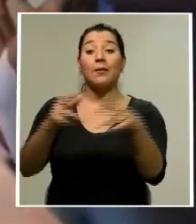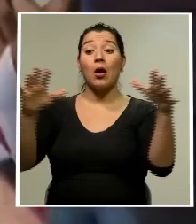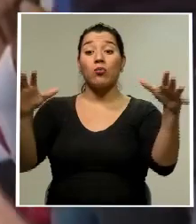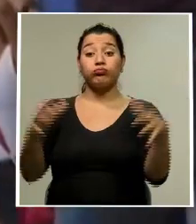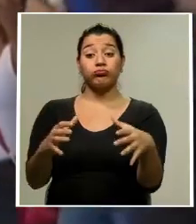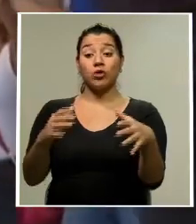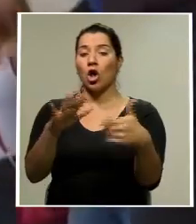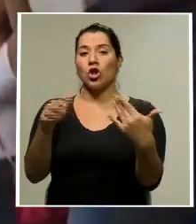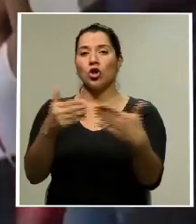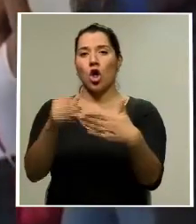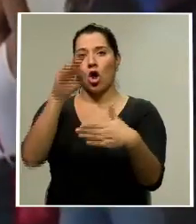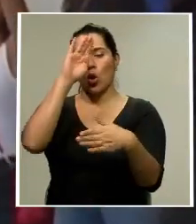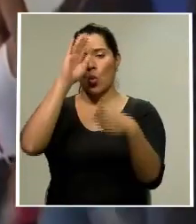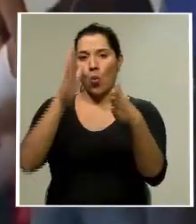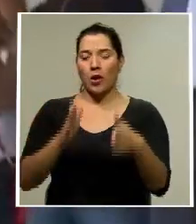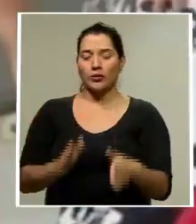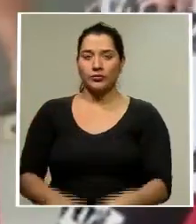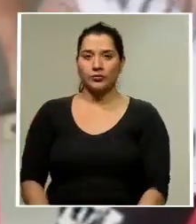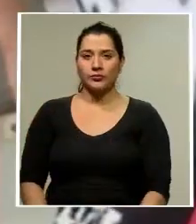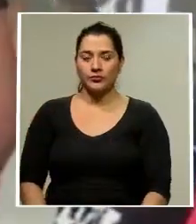cubanos".